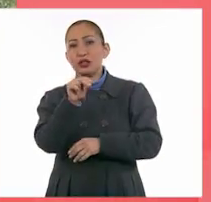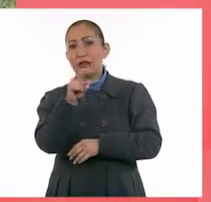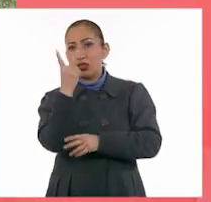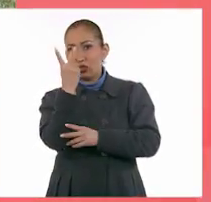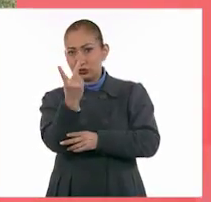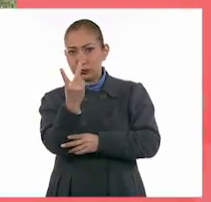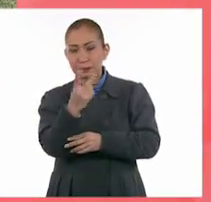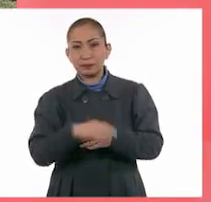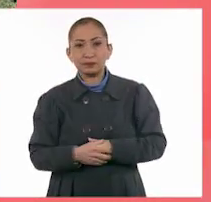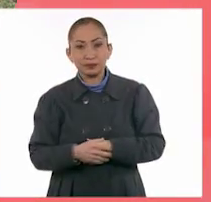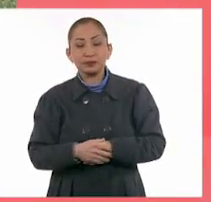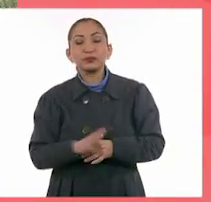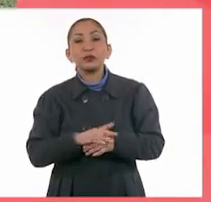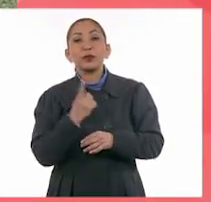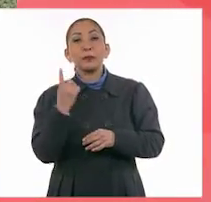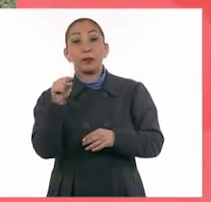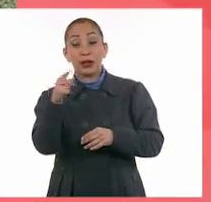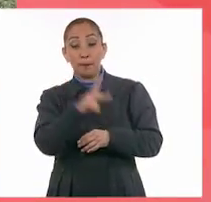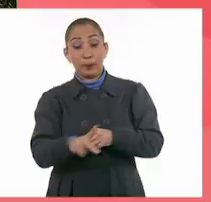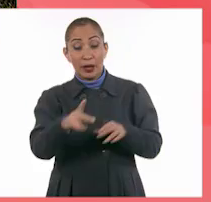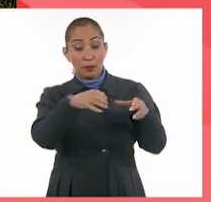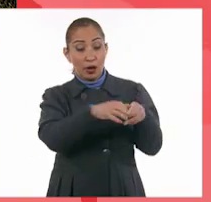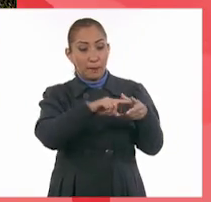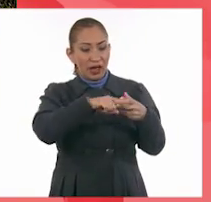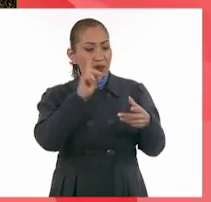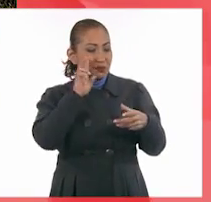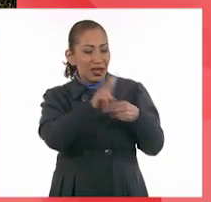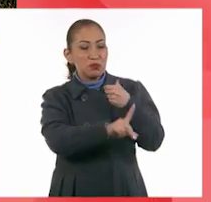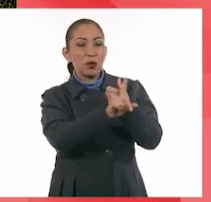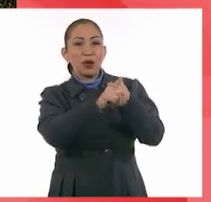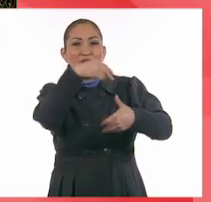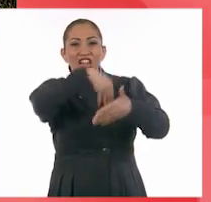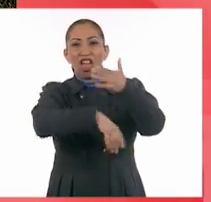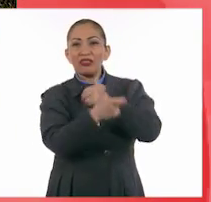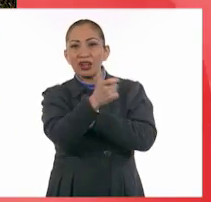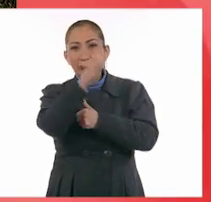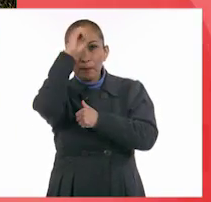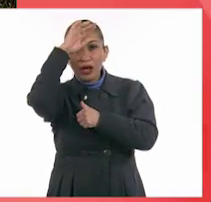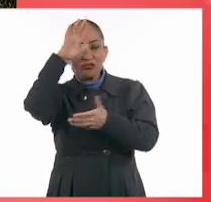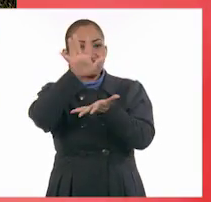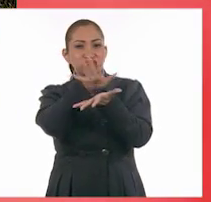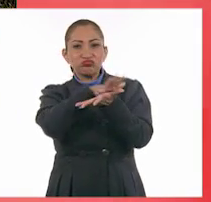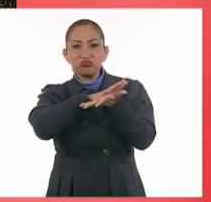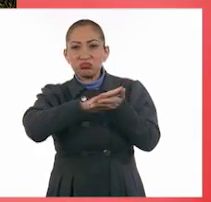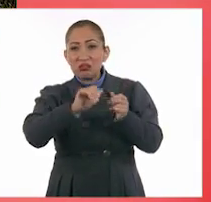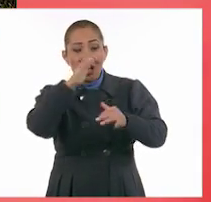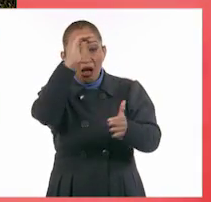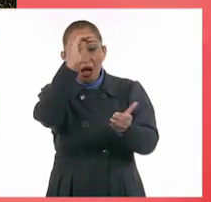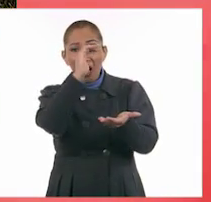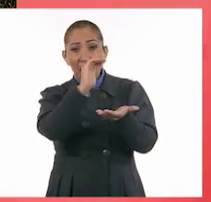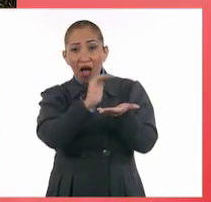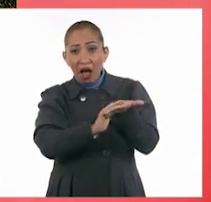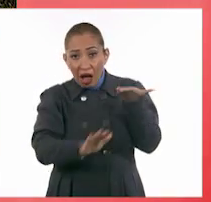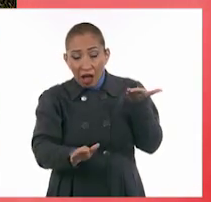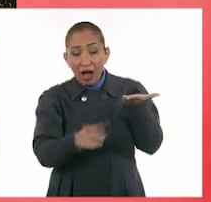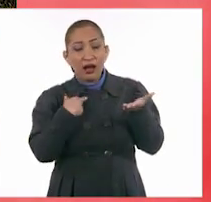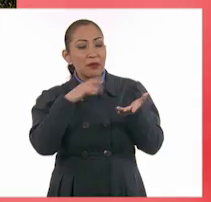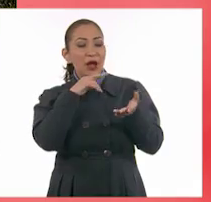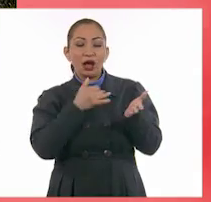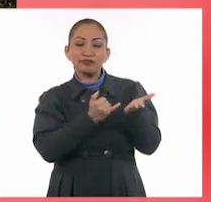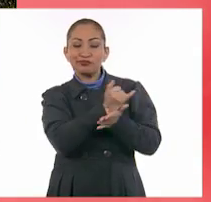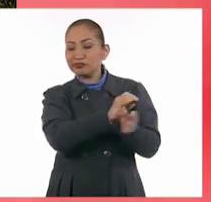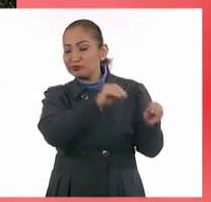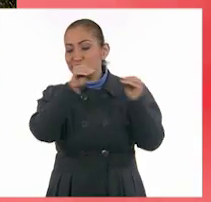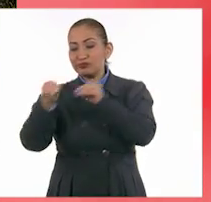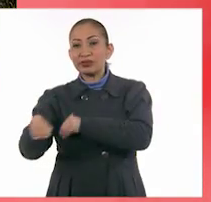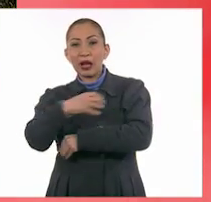1882, porque el poblado empieza a tener problemas económicos, las minas se agotan y se decide cambiar la